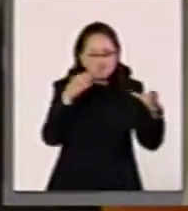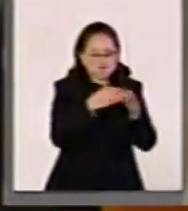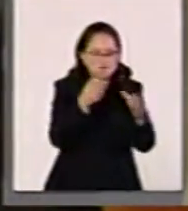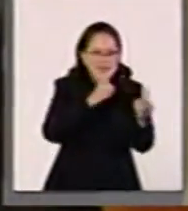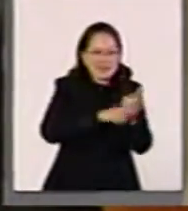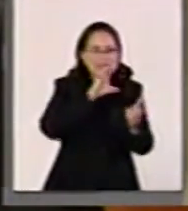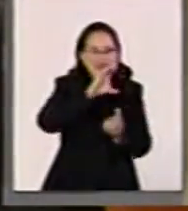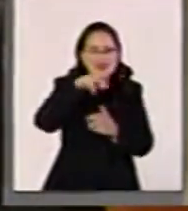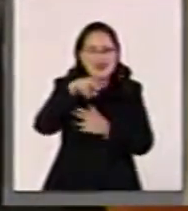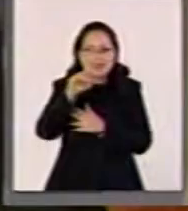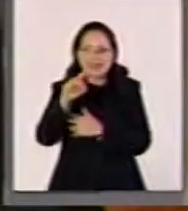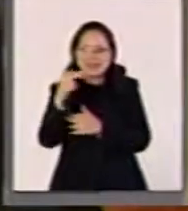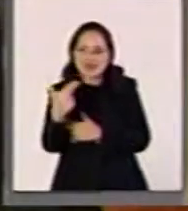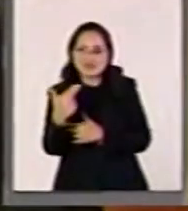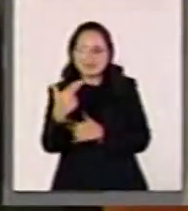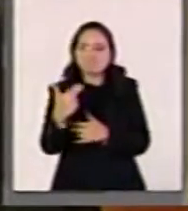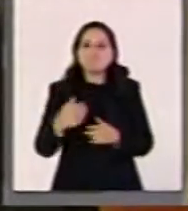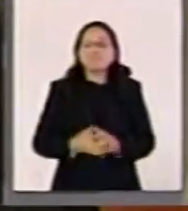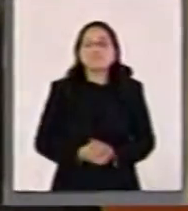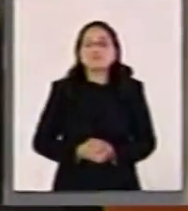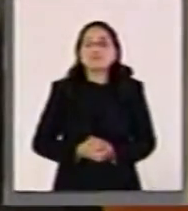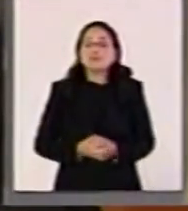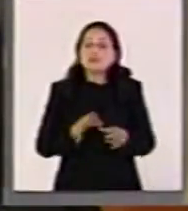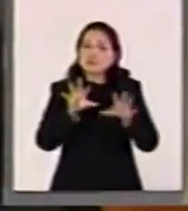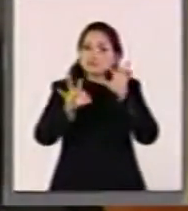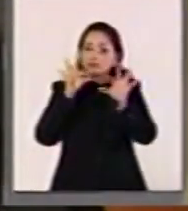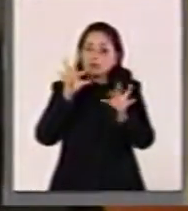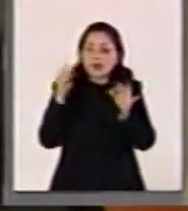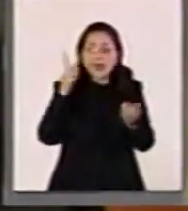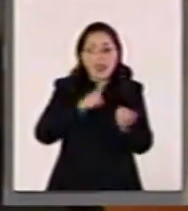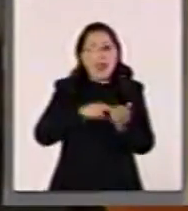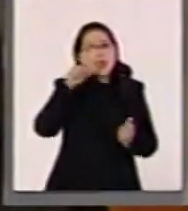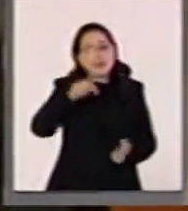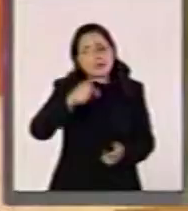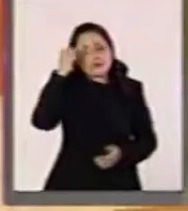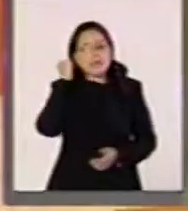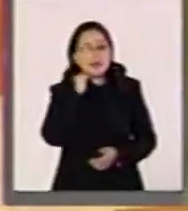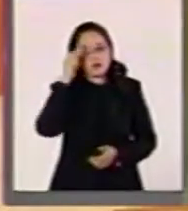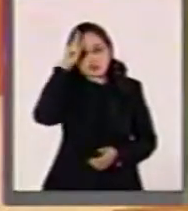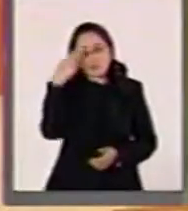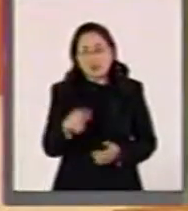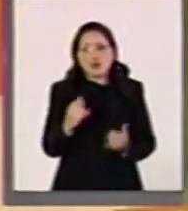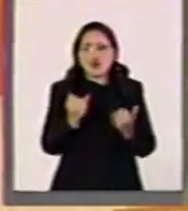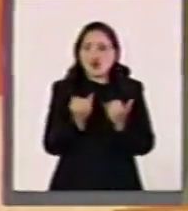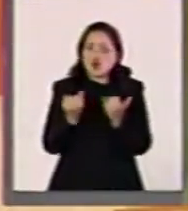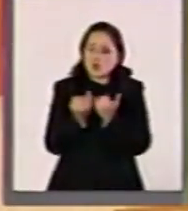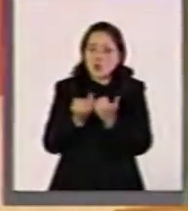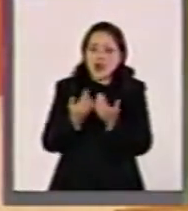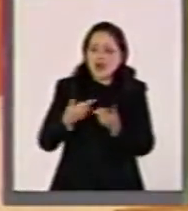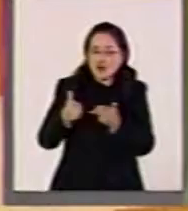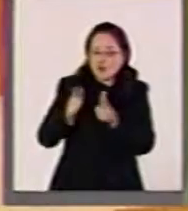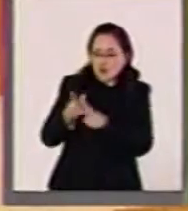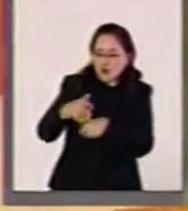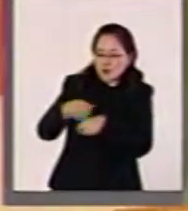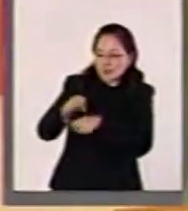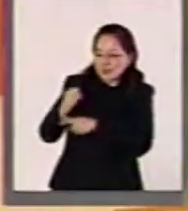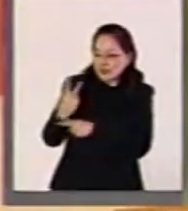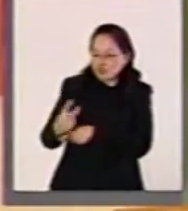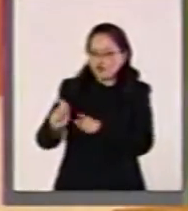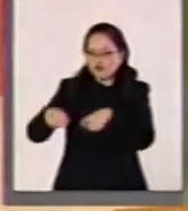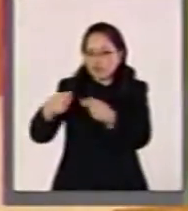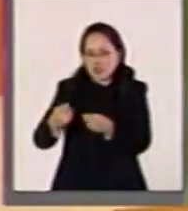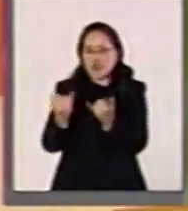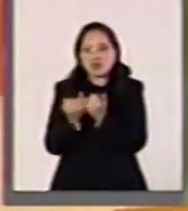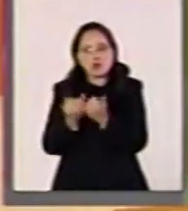de la CNDH, todos electos por este Senado de la República, tanto en la legislatura pasada como la que hoy